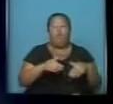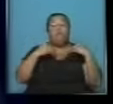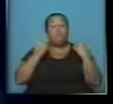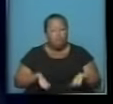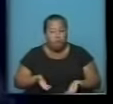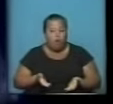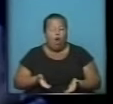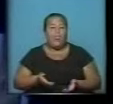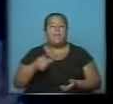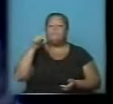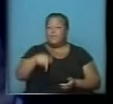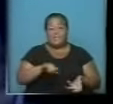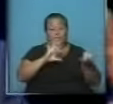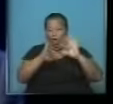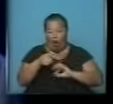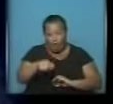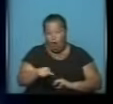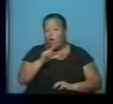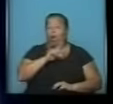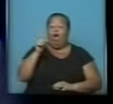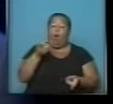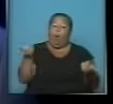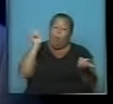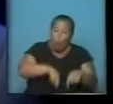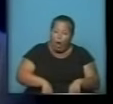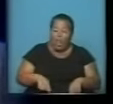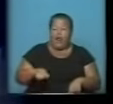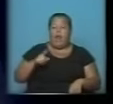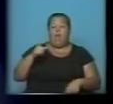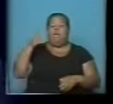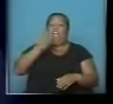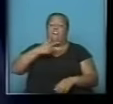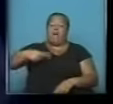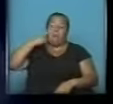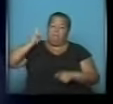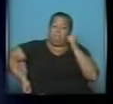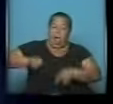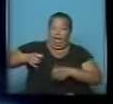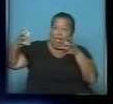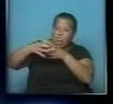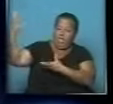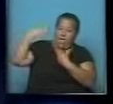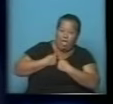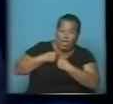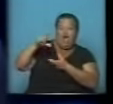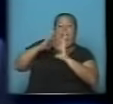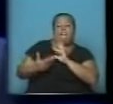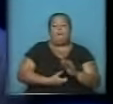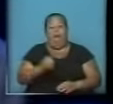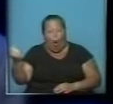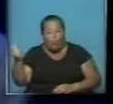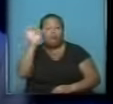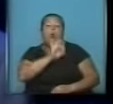eso es esta opción, o nos domina de vuelta el Fondo Monetario Internacional y sus recetas de